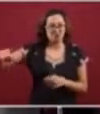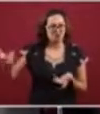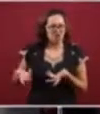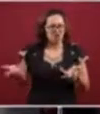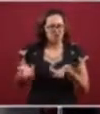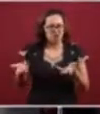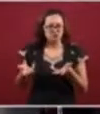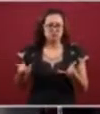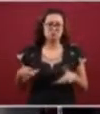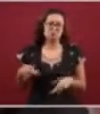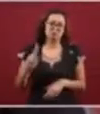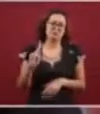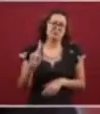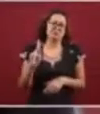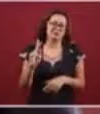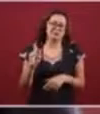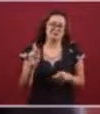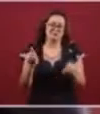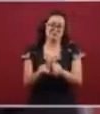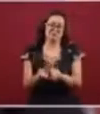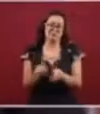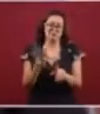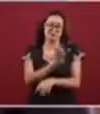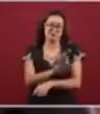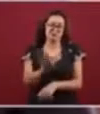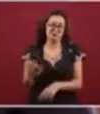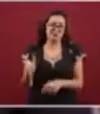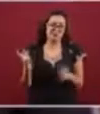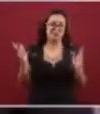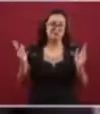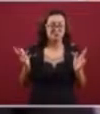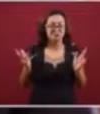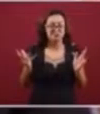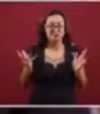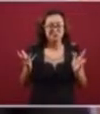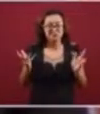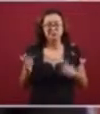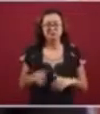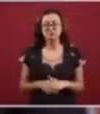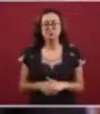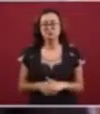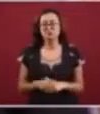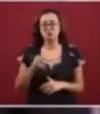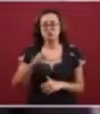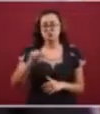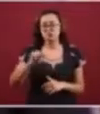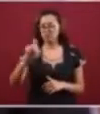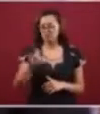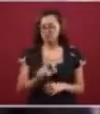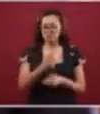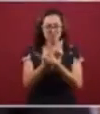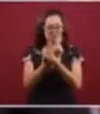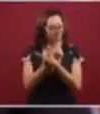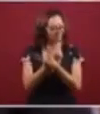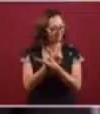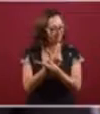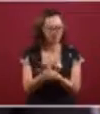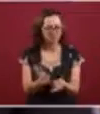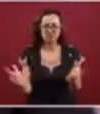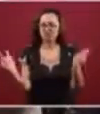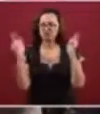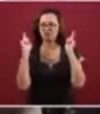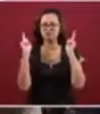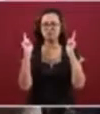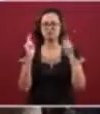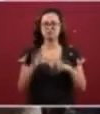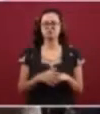casualmente pues cayó en esa pregunta. En Notimex hay absoluta libertad, como ya lo he dicho y lo he